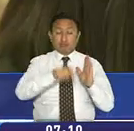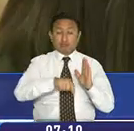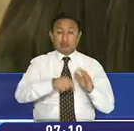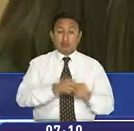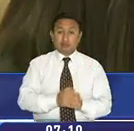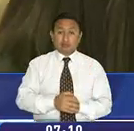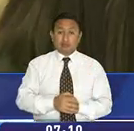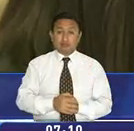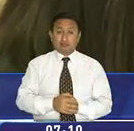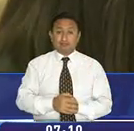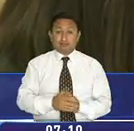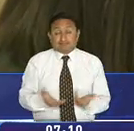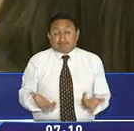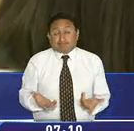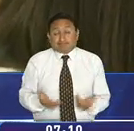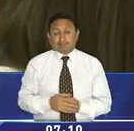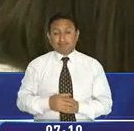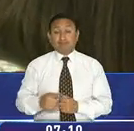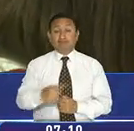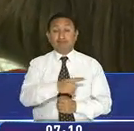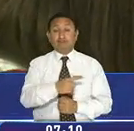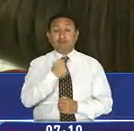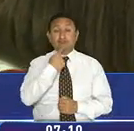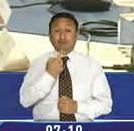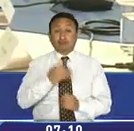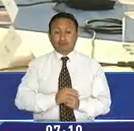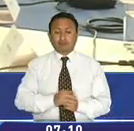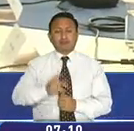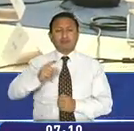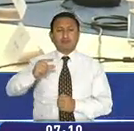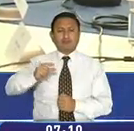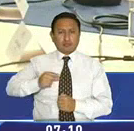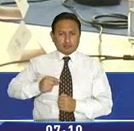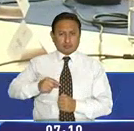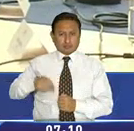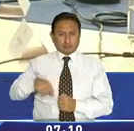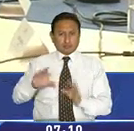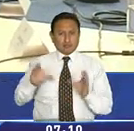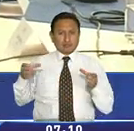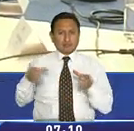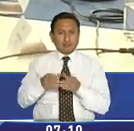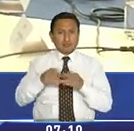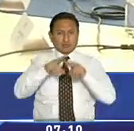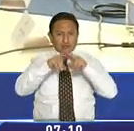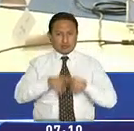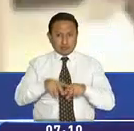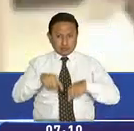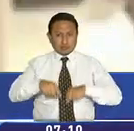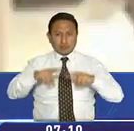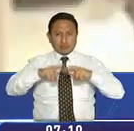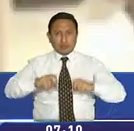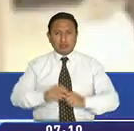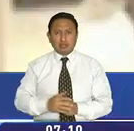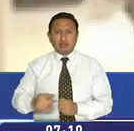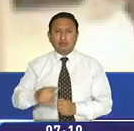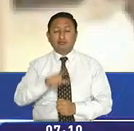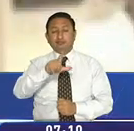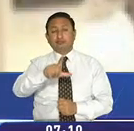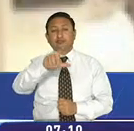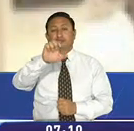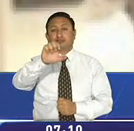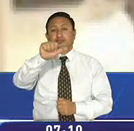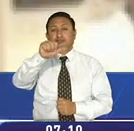estos detalles durante una comparecencia ante la Comisión de Fiscalización que investiga el caso de Leandro Norero, alias El Patrón, y